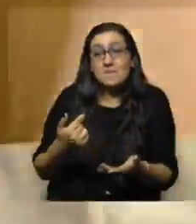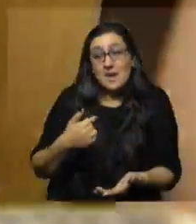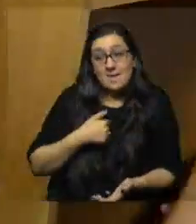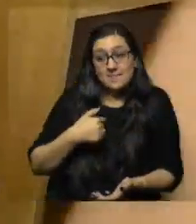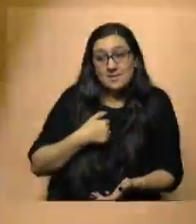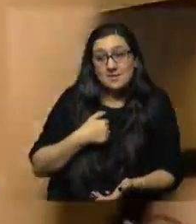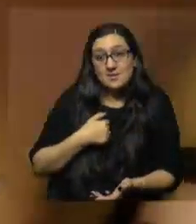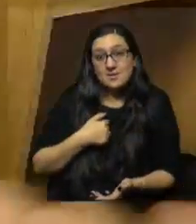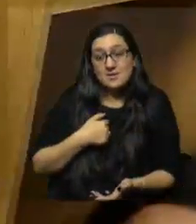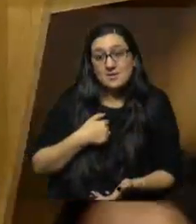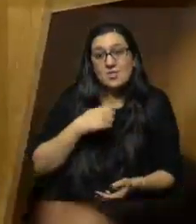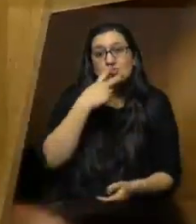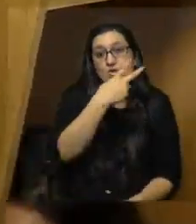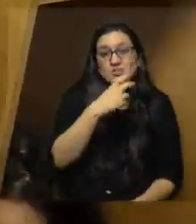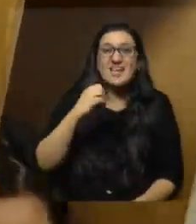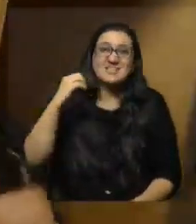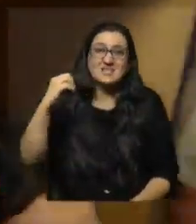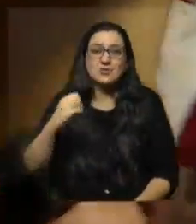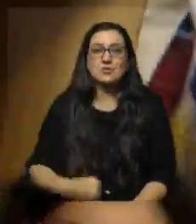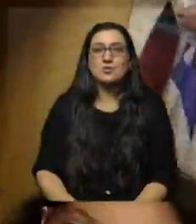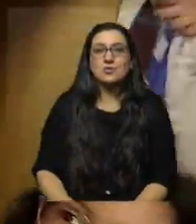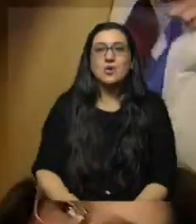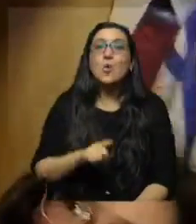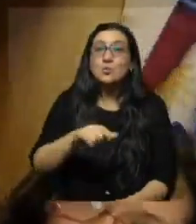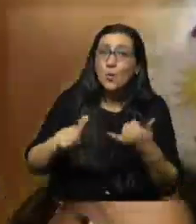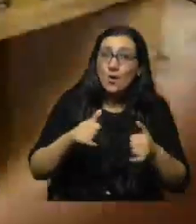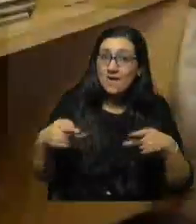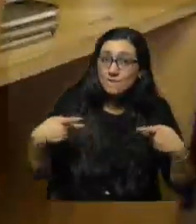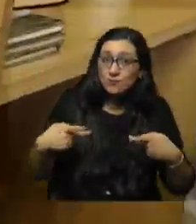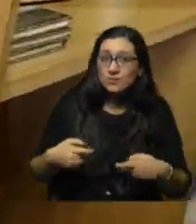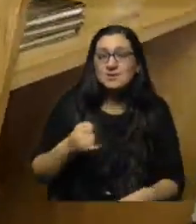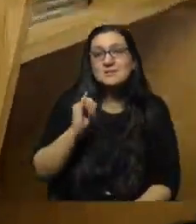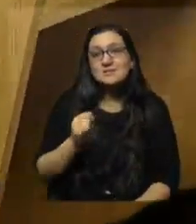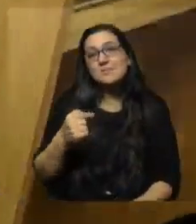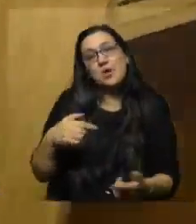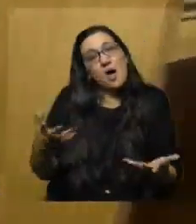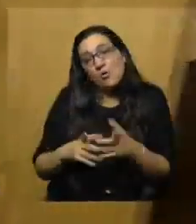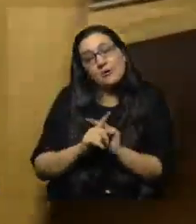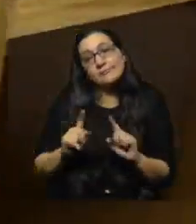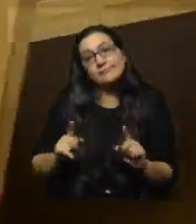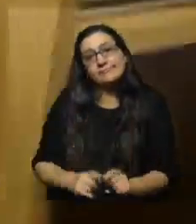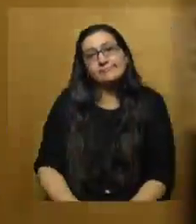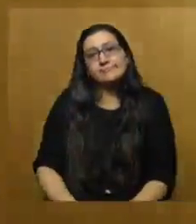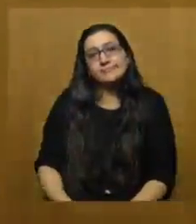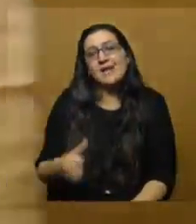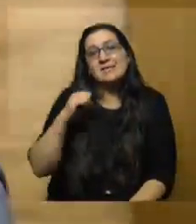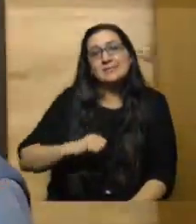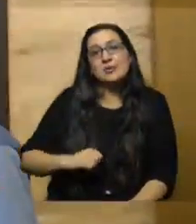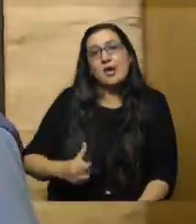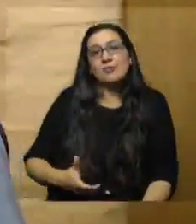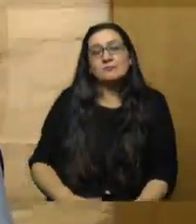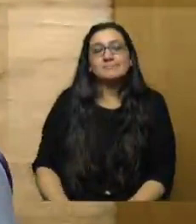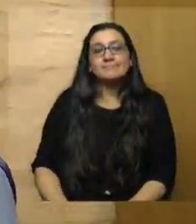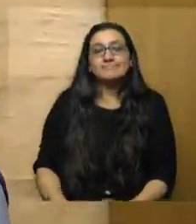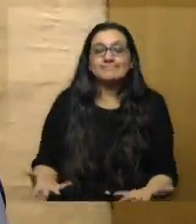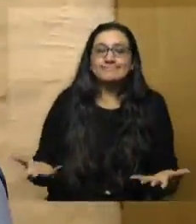vamos a quedar 2-0. ¿Vamos a ganar? ¿Usted juega al fútbol o no? Sí, pero ahora no. Ah, está lesionado. Ah, usted juega al fútbol, pero